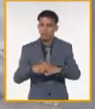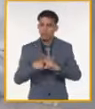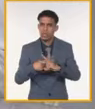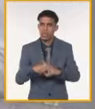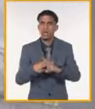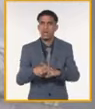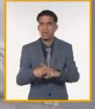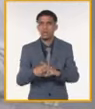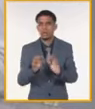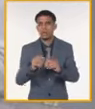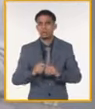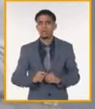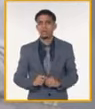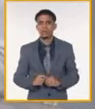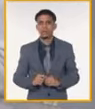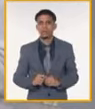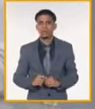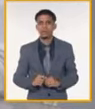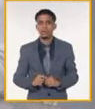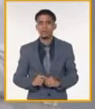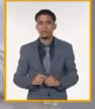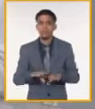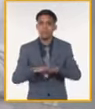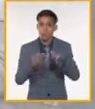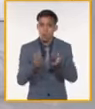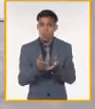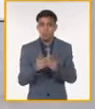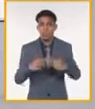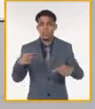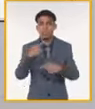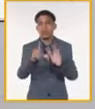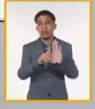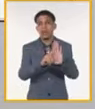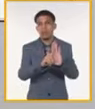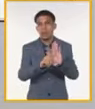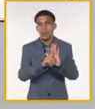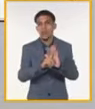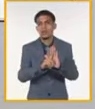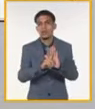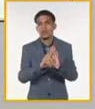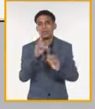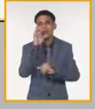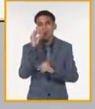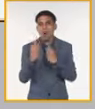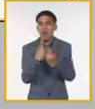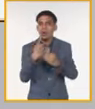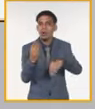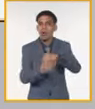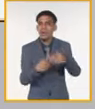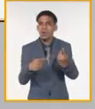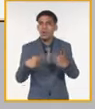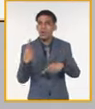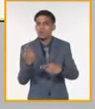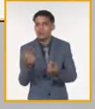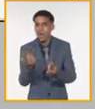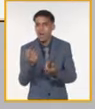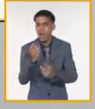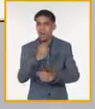existían y llevar a la legalidad a todos los actores económicos no es una Cruzada contra ellos es ayudarlos a